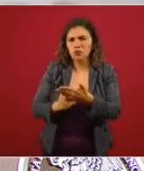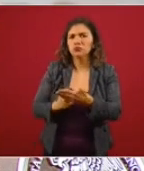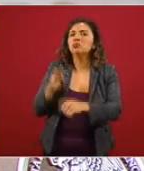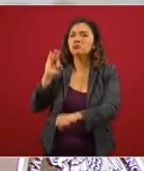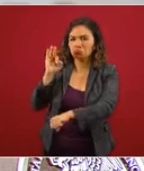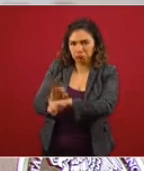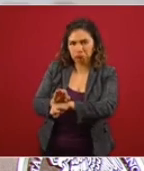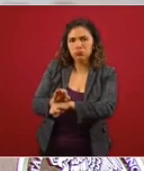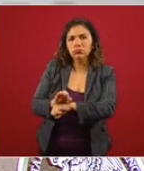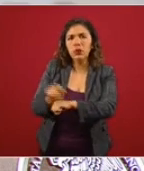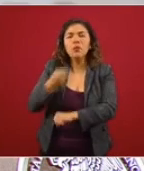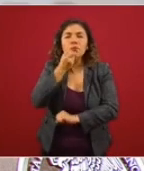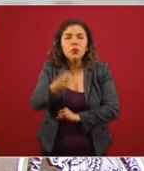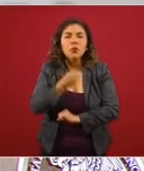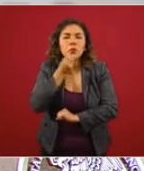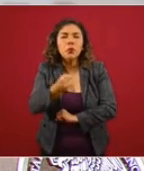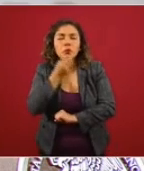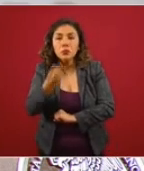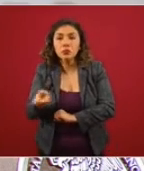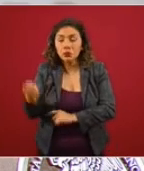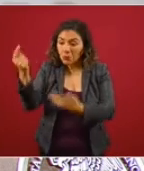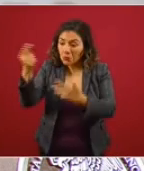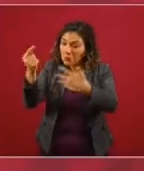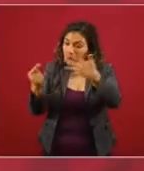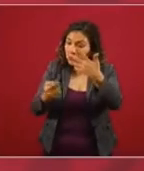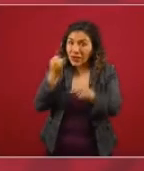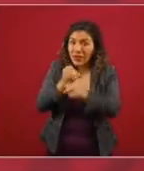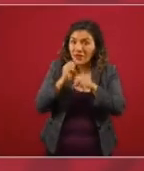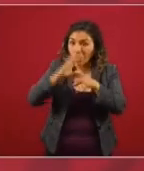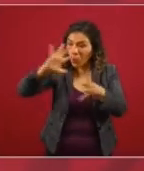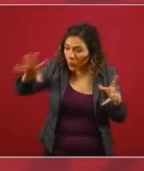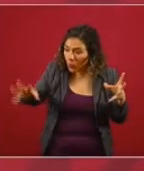y al tener toda la información,